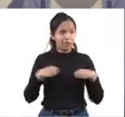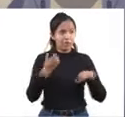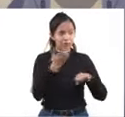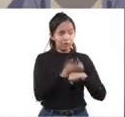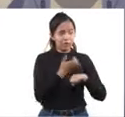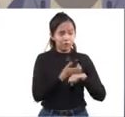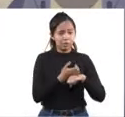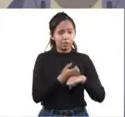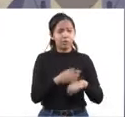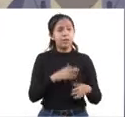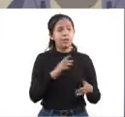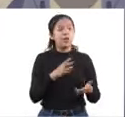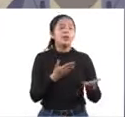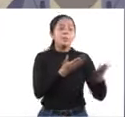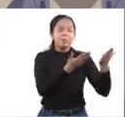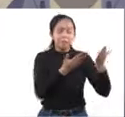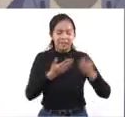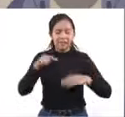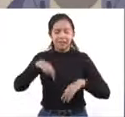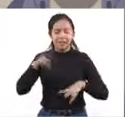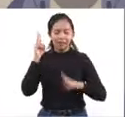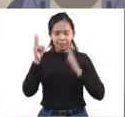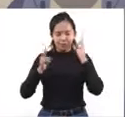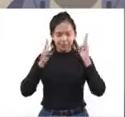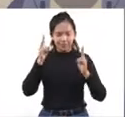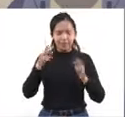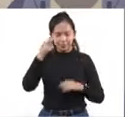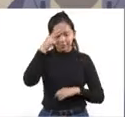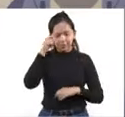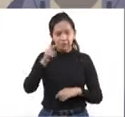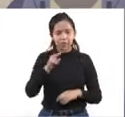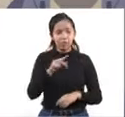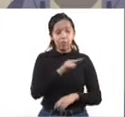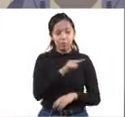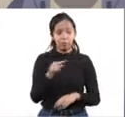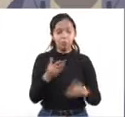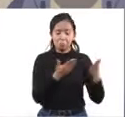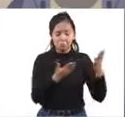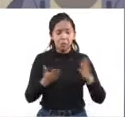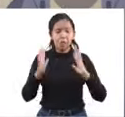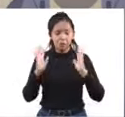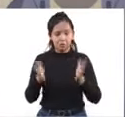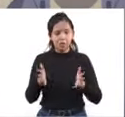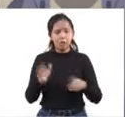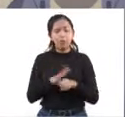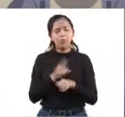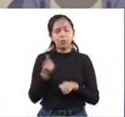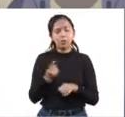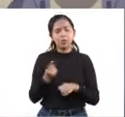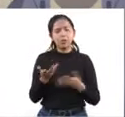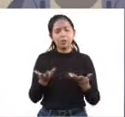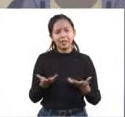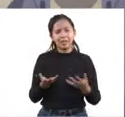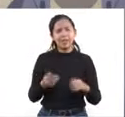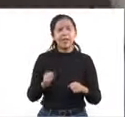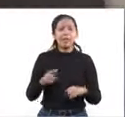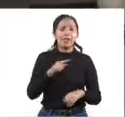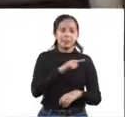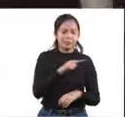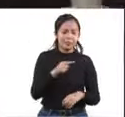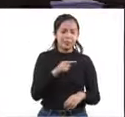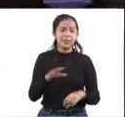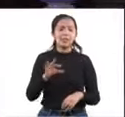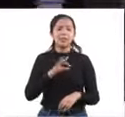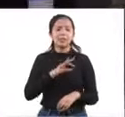han tenido esta gran oportunidad gracias a la lucha que han dado por este permiso que se les otorga, que durante muchos años dejó de